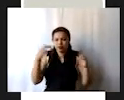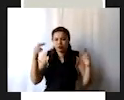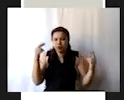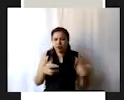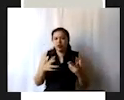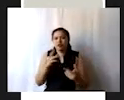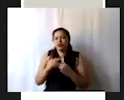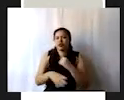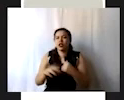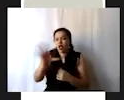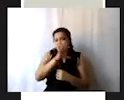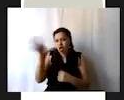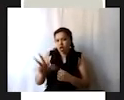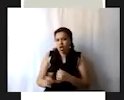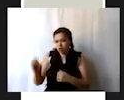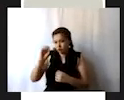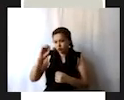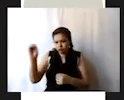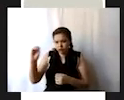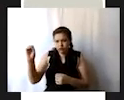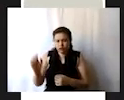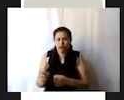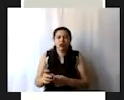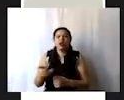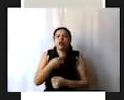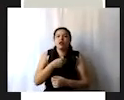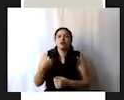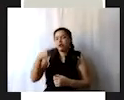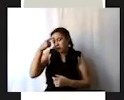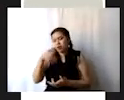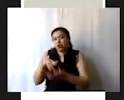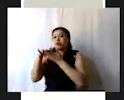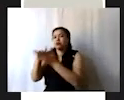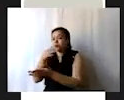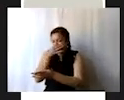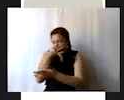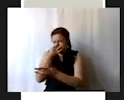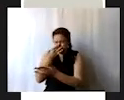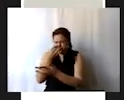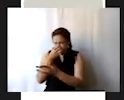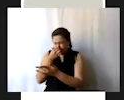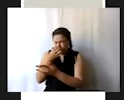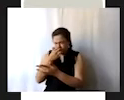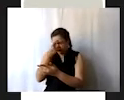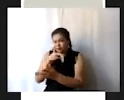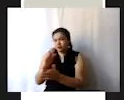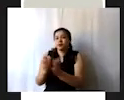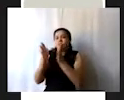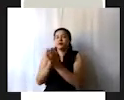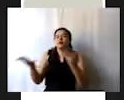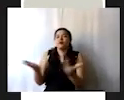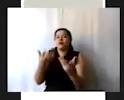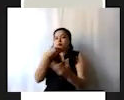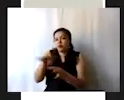África Occidental, que son miembros, para ayudarlas, para hacerlas participar efectivamente